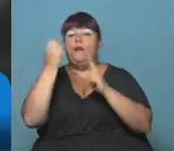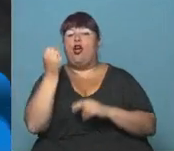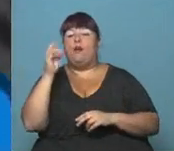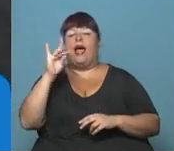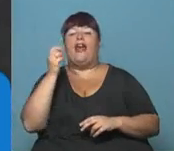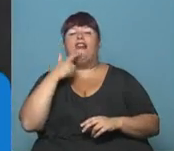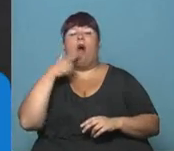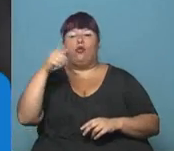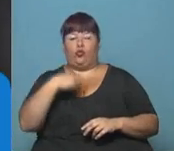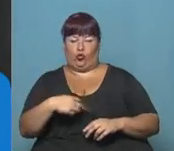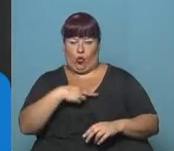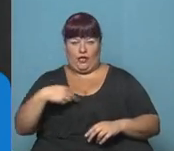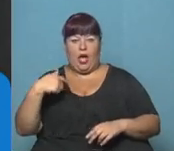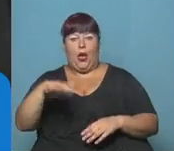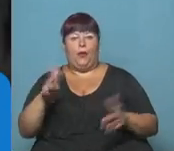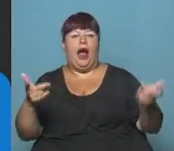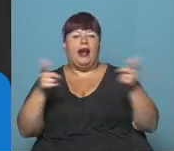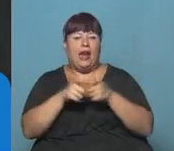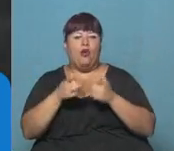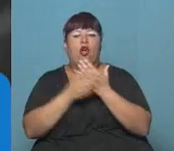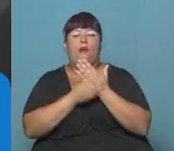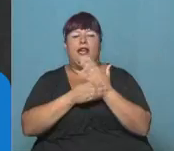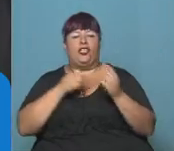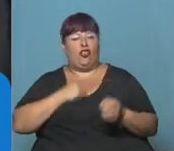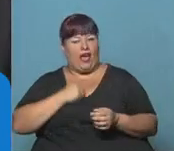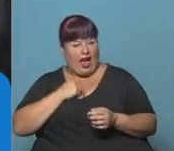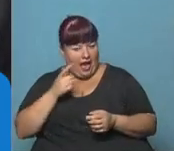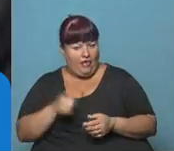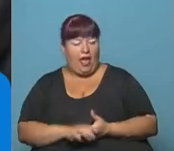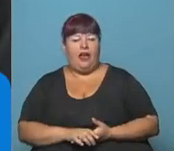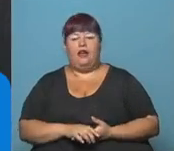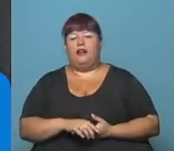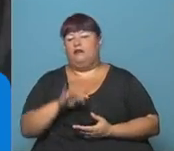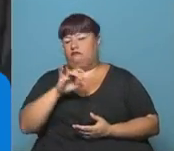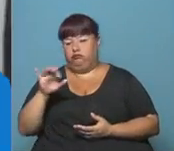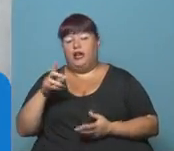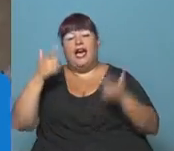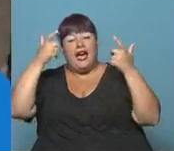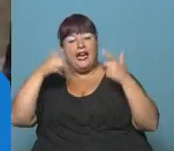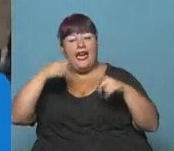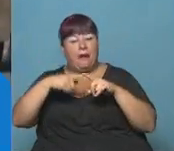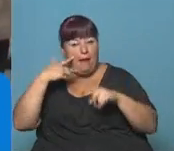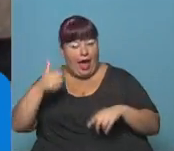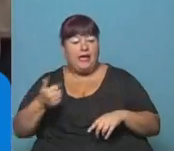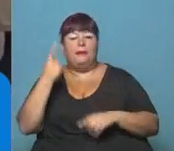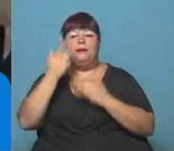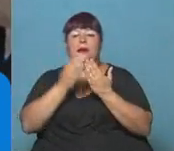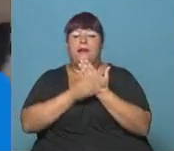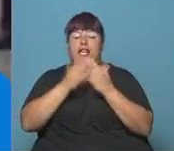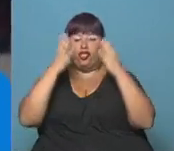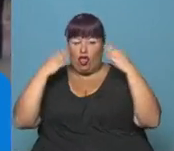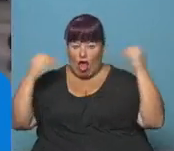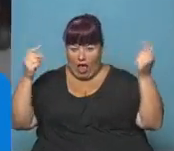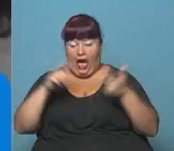en Suiza, donde mantendrá reuniones con el primer ministro de Canadá, Justin Trudeau, la reina máxima, el primer ministro de Holanda, Mark